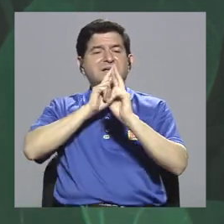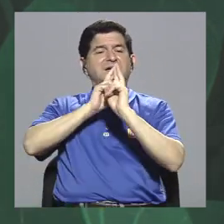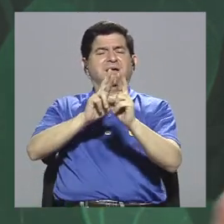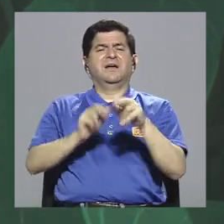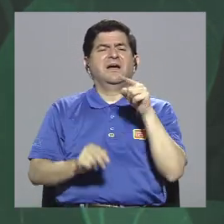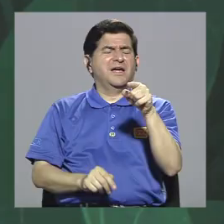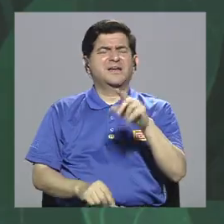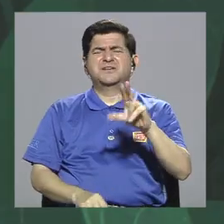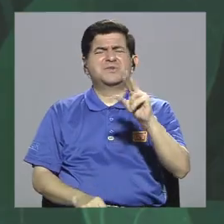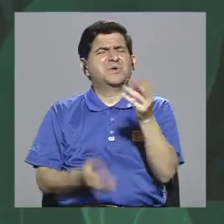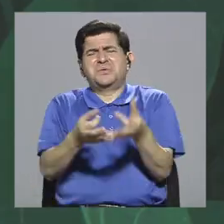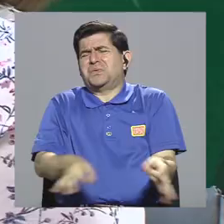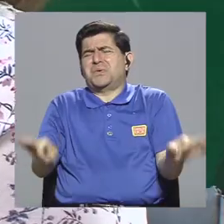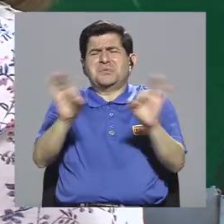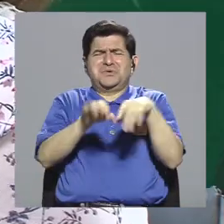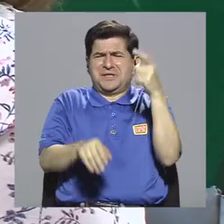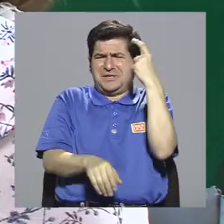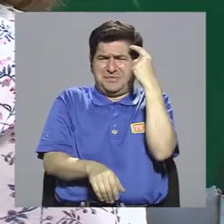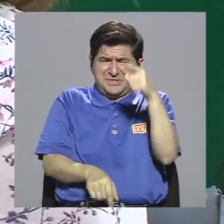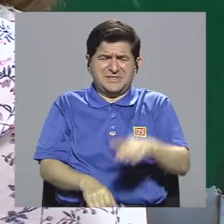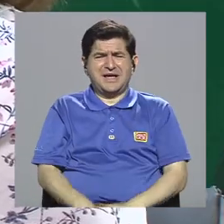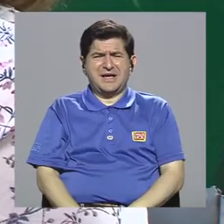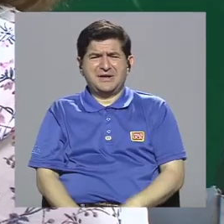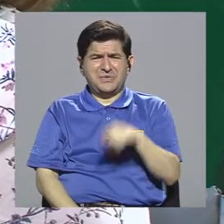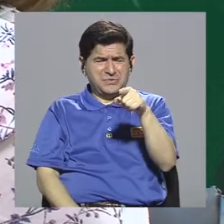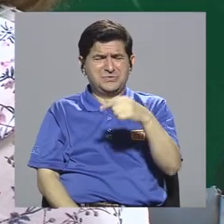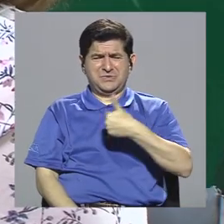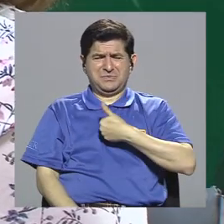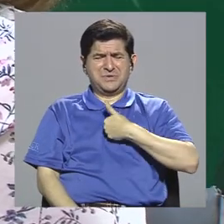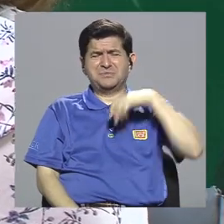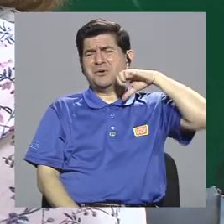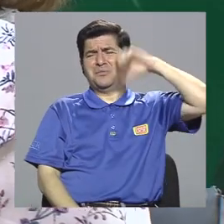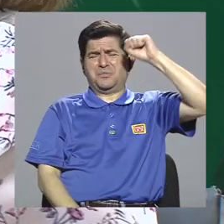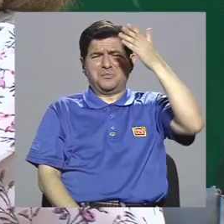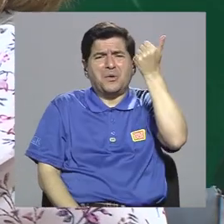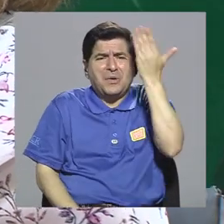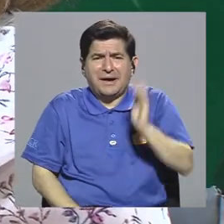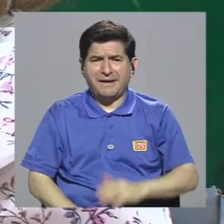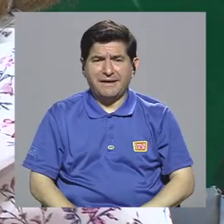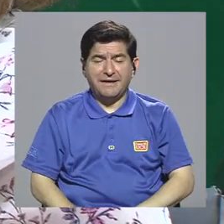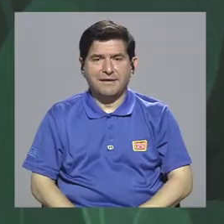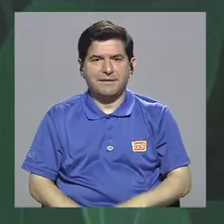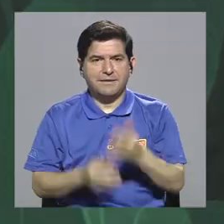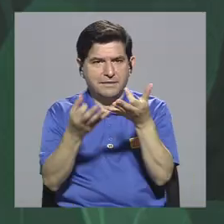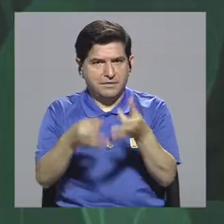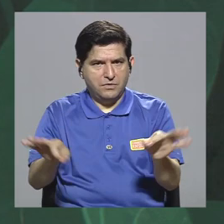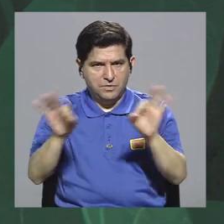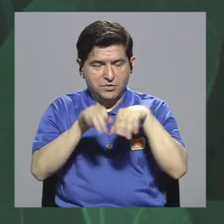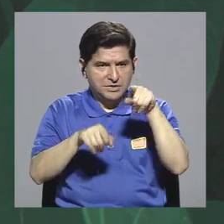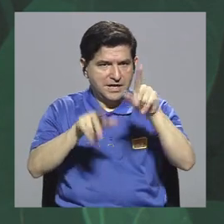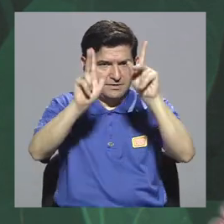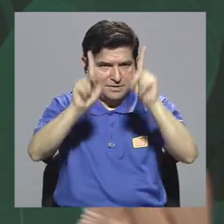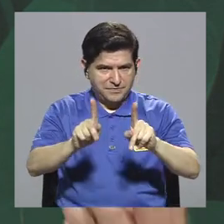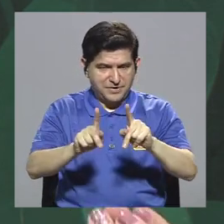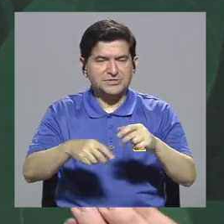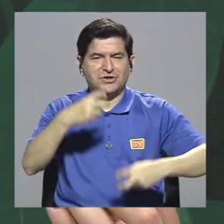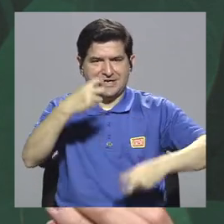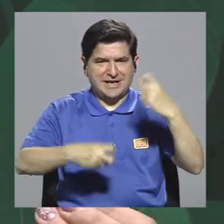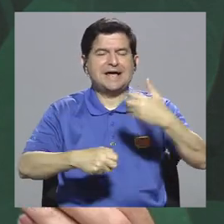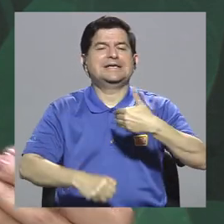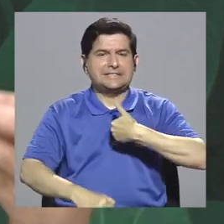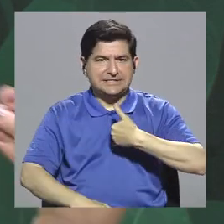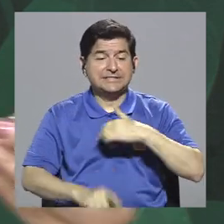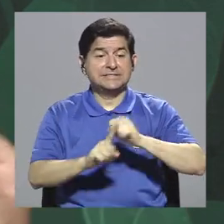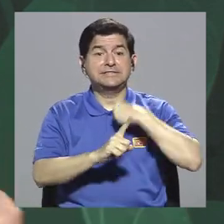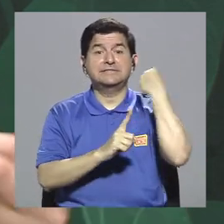para tanto, ¿cómo se te ocurre que estás pensando en matarte por eso, verdad, etcétera? Aquí lo que interesa es que para esa persona que está en crisis, esa